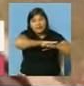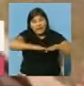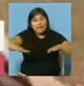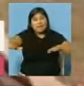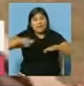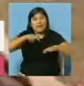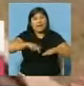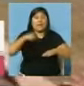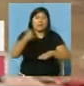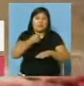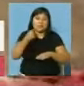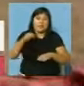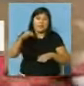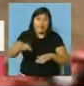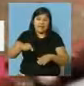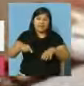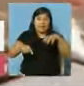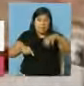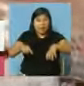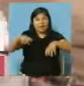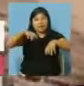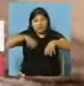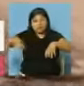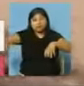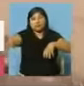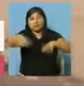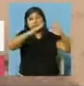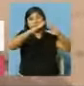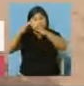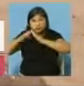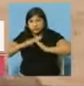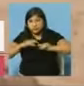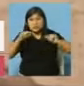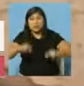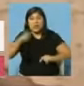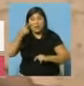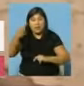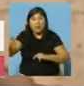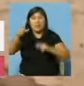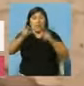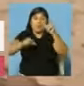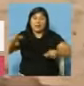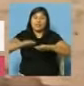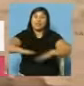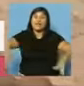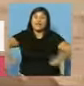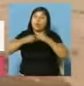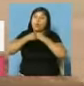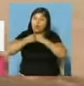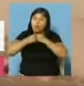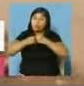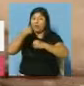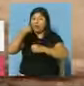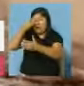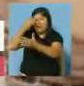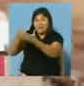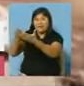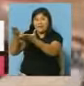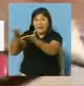los alrededores, el barrio de la Tupac, hay muchos chiquitos. Si vos te fijarás, acá enfrente hay un comedor merendero